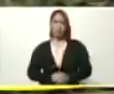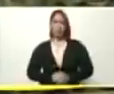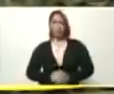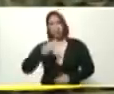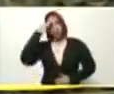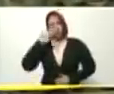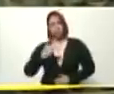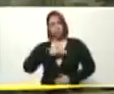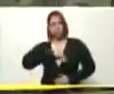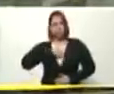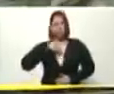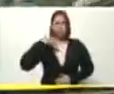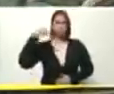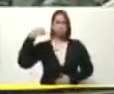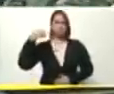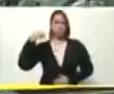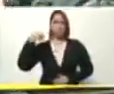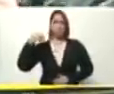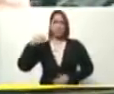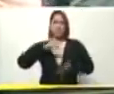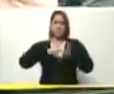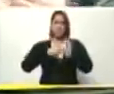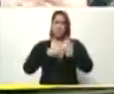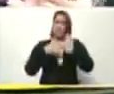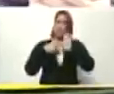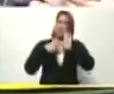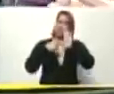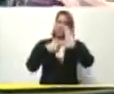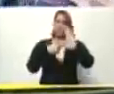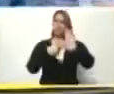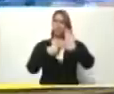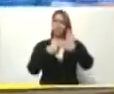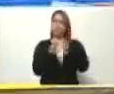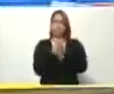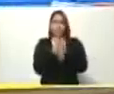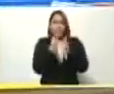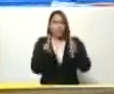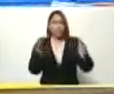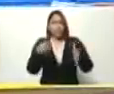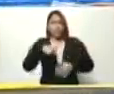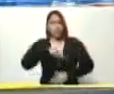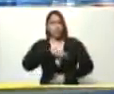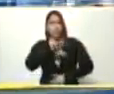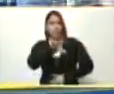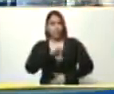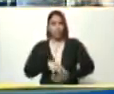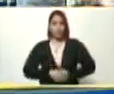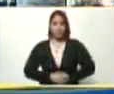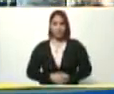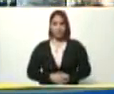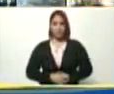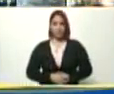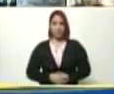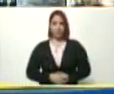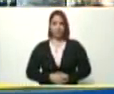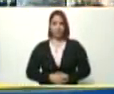militar, espiritual, simbólico, muy grande de nuestro país.